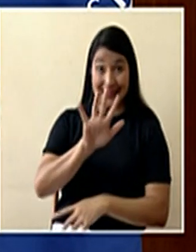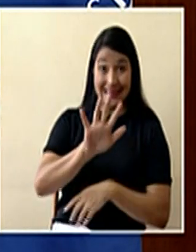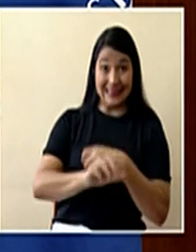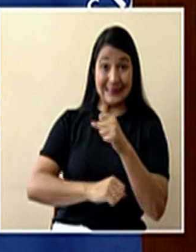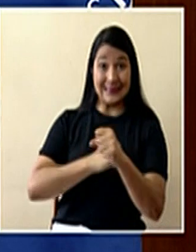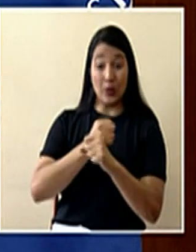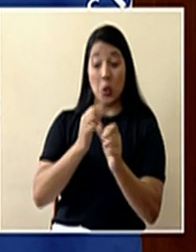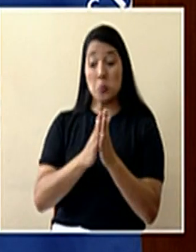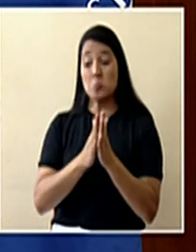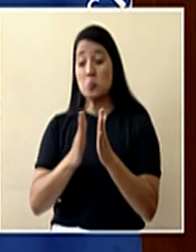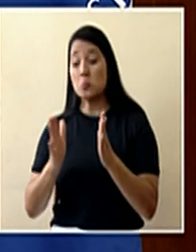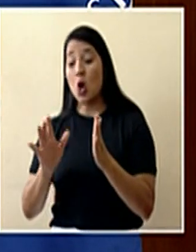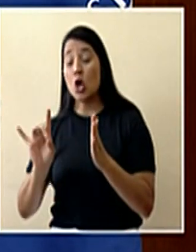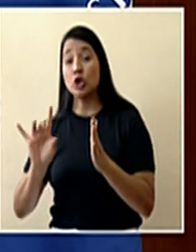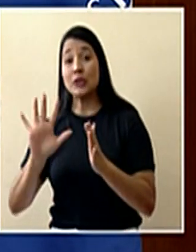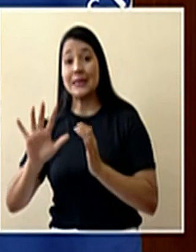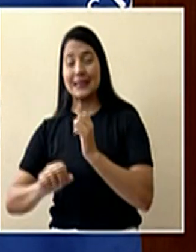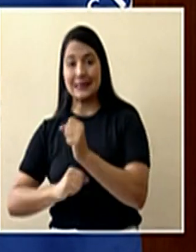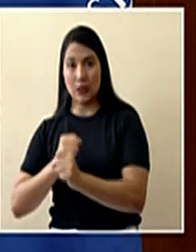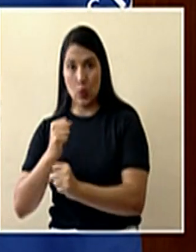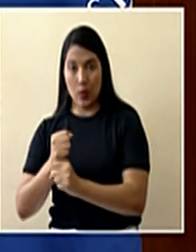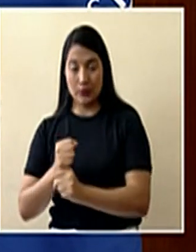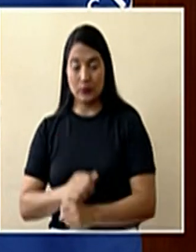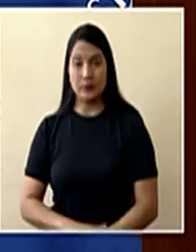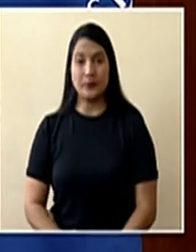los 85 años.